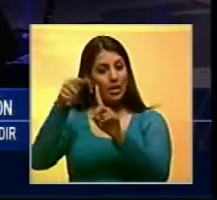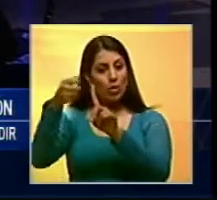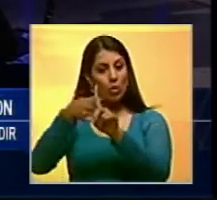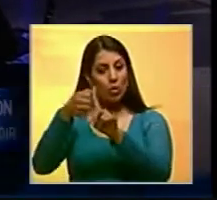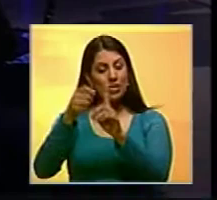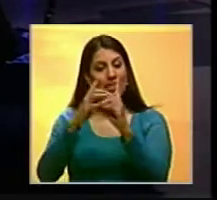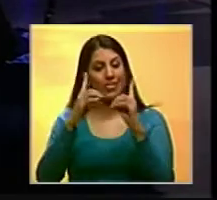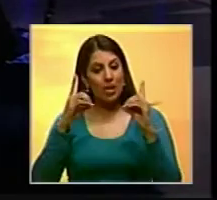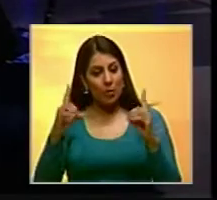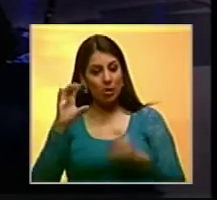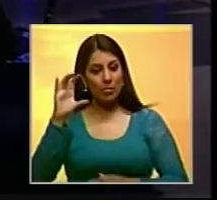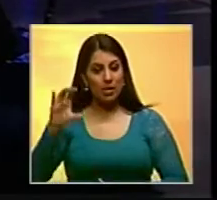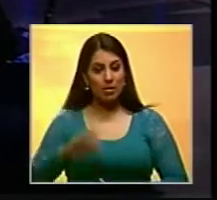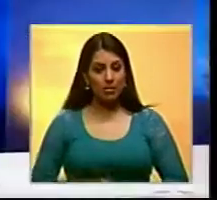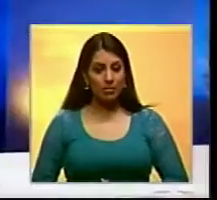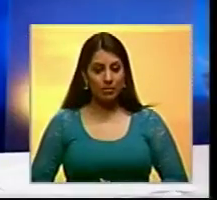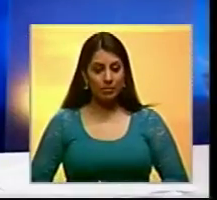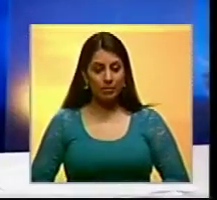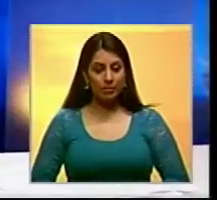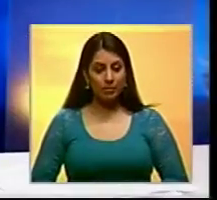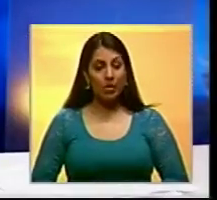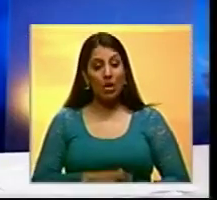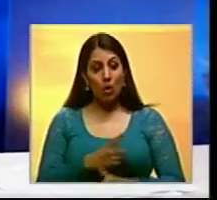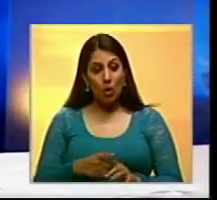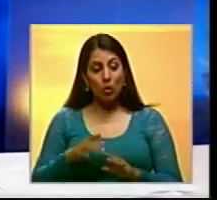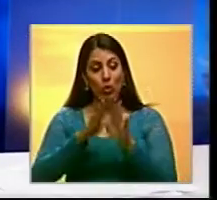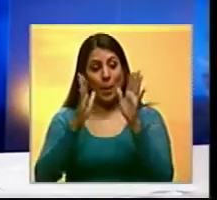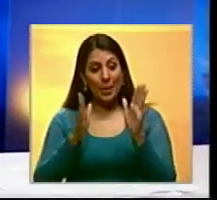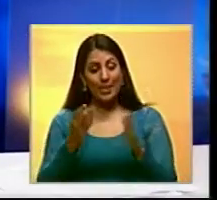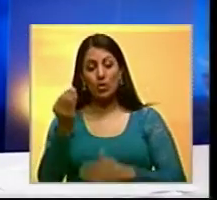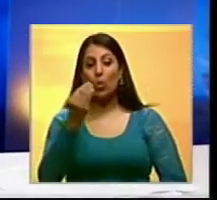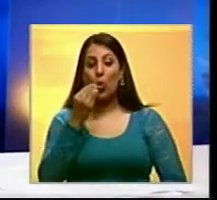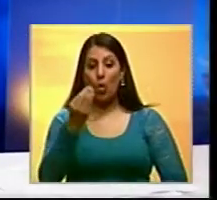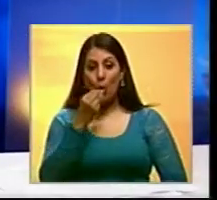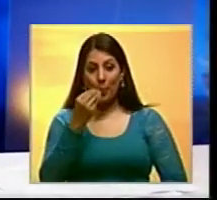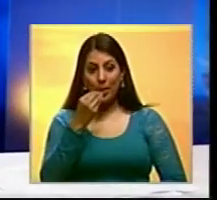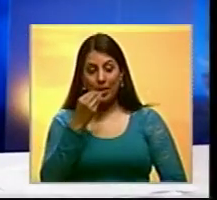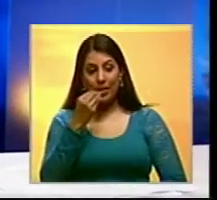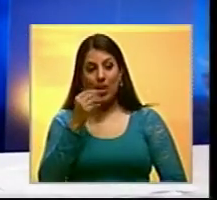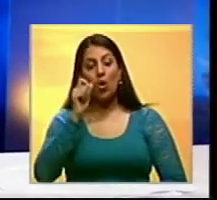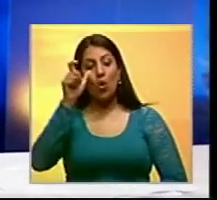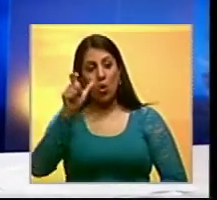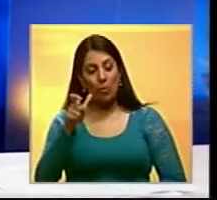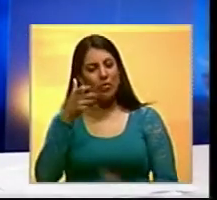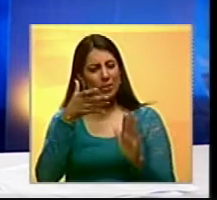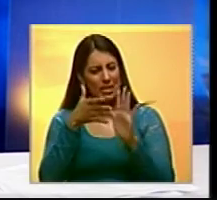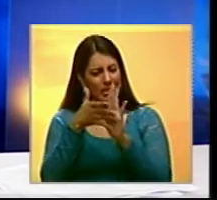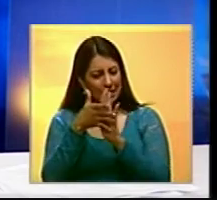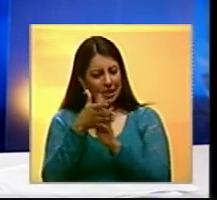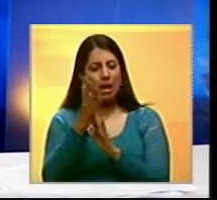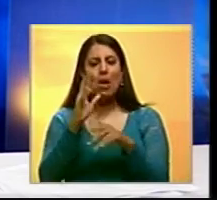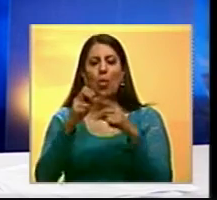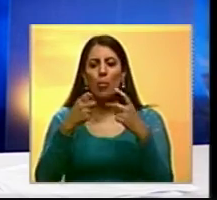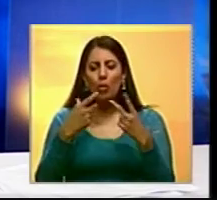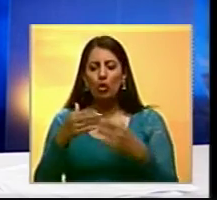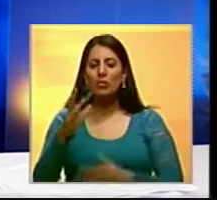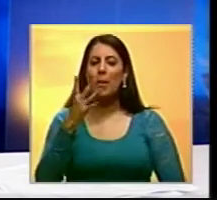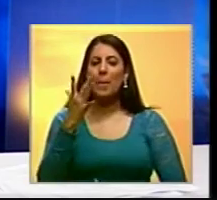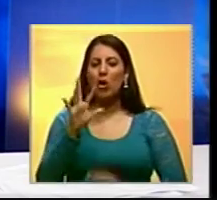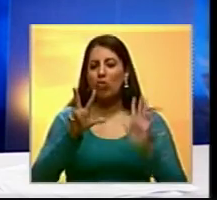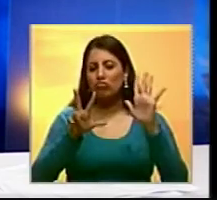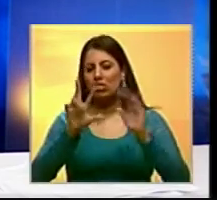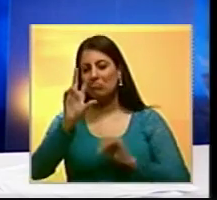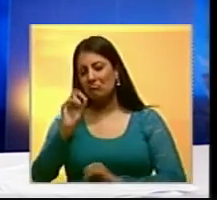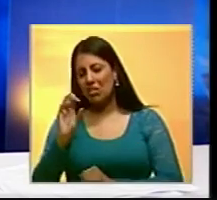por la democracia en el país. El ministro de Alimentación, Rodolfo Marco Torres, informó que se producirán alrededor de